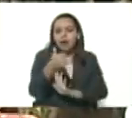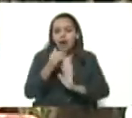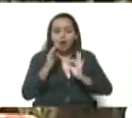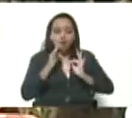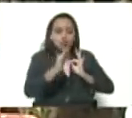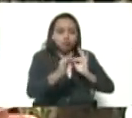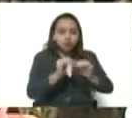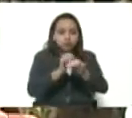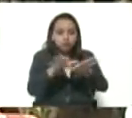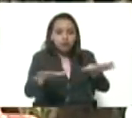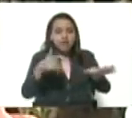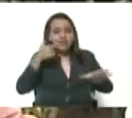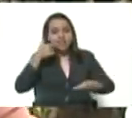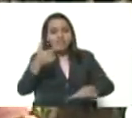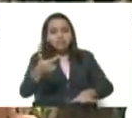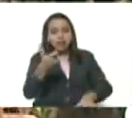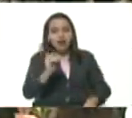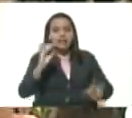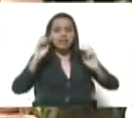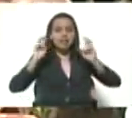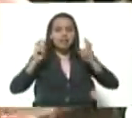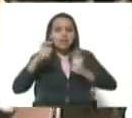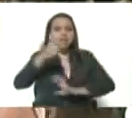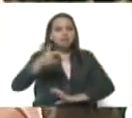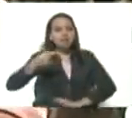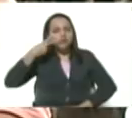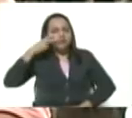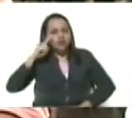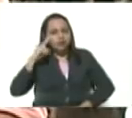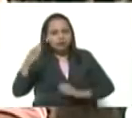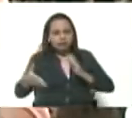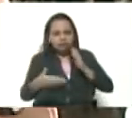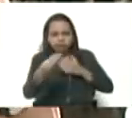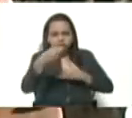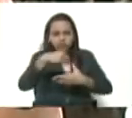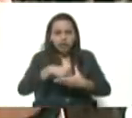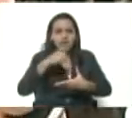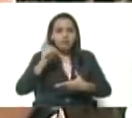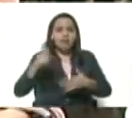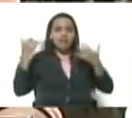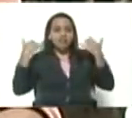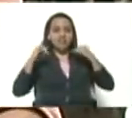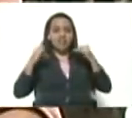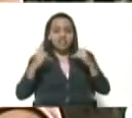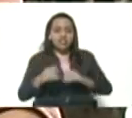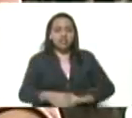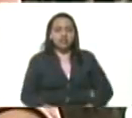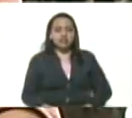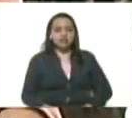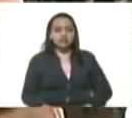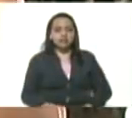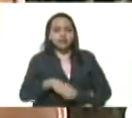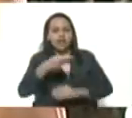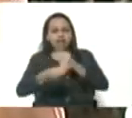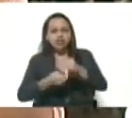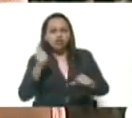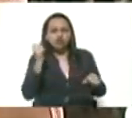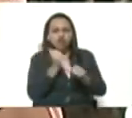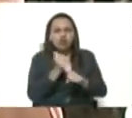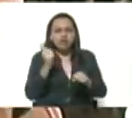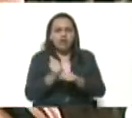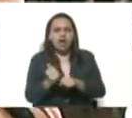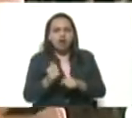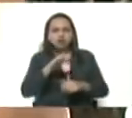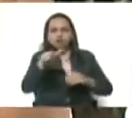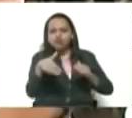y coincidimos en el tema de los trocheros, en el tema de las fiestas, y hemos venido haciendo un trabajo allí, comunidad